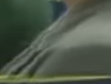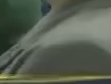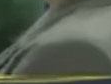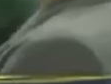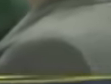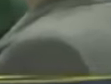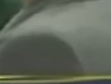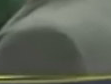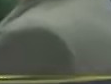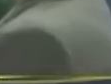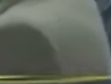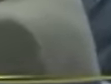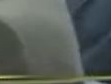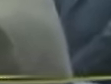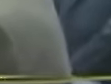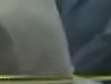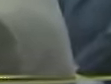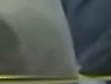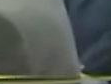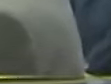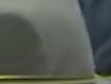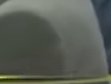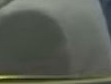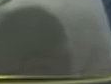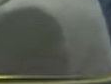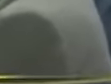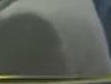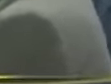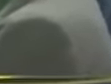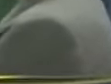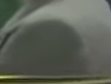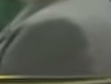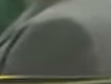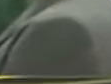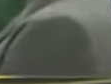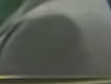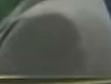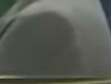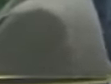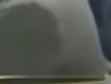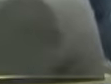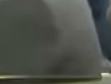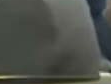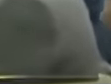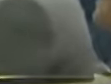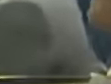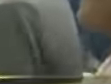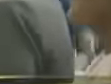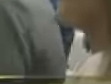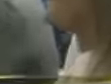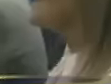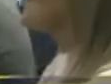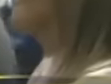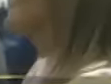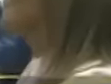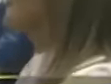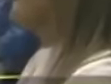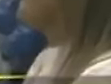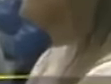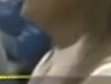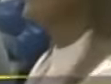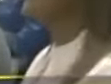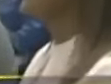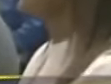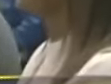venezolano Nicolás Maduro, explicar cada una de estas leyes aprobadas y sancionadas en cada rincón del país